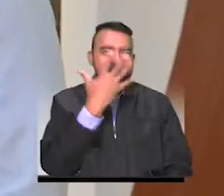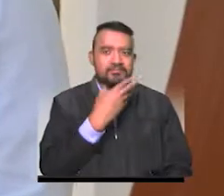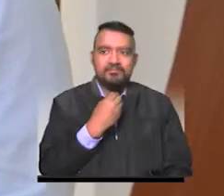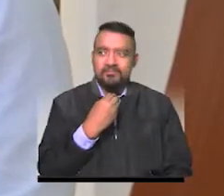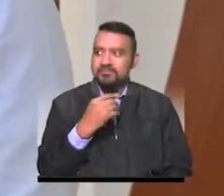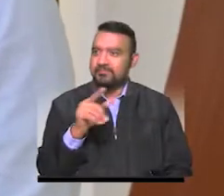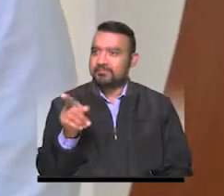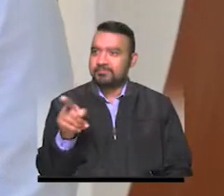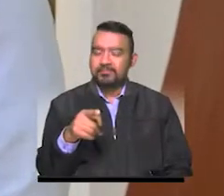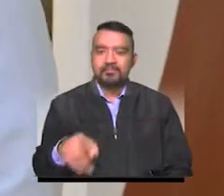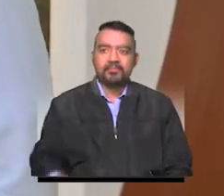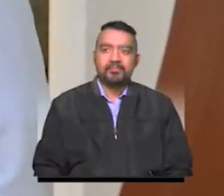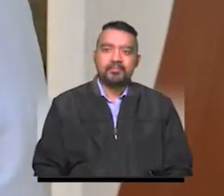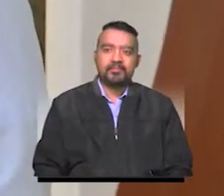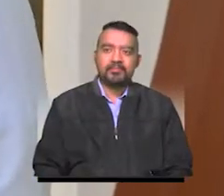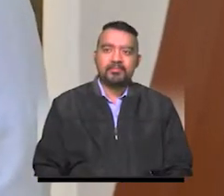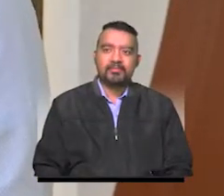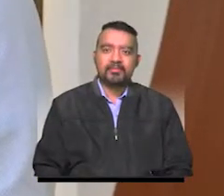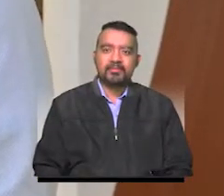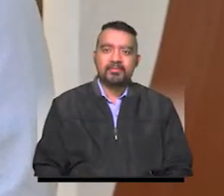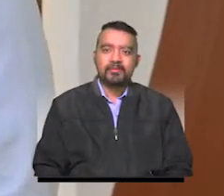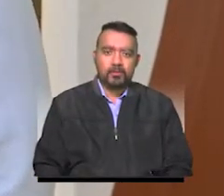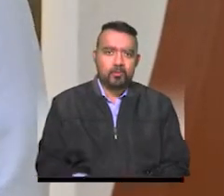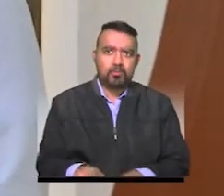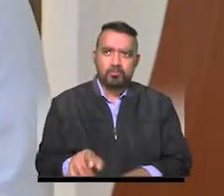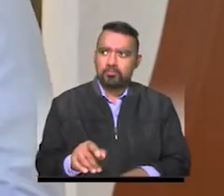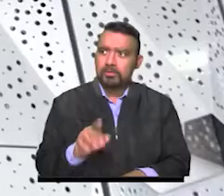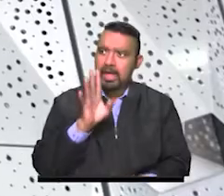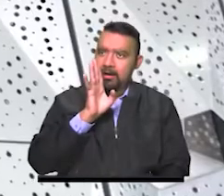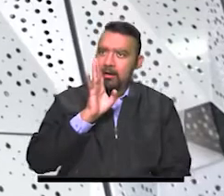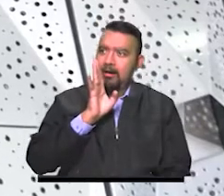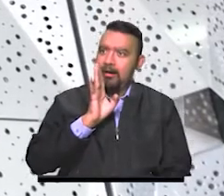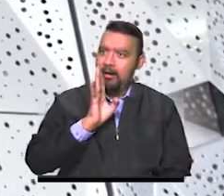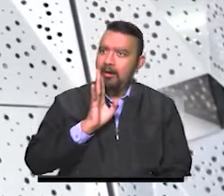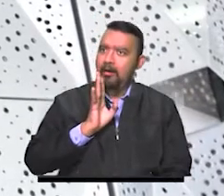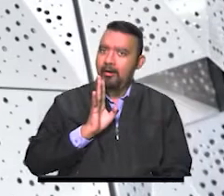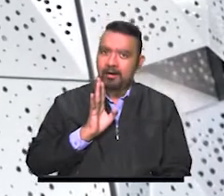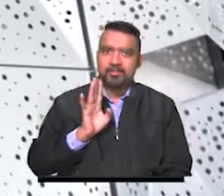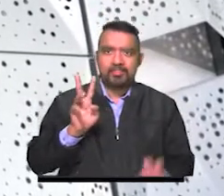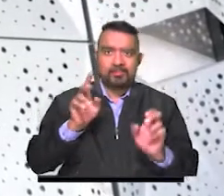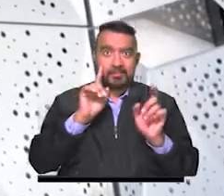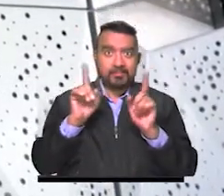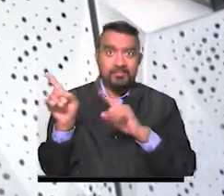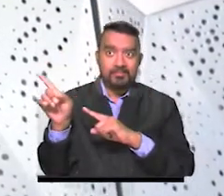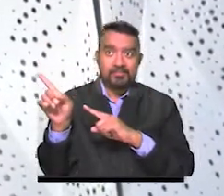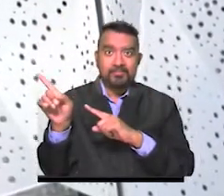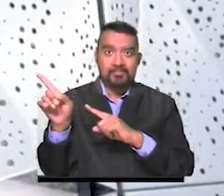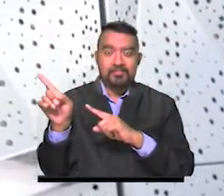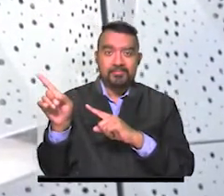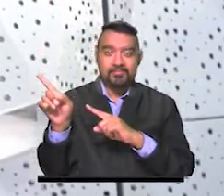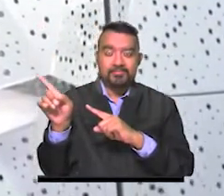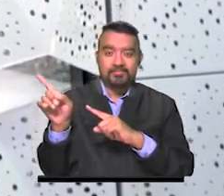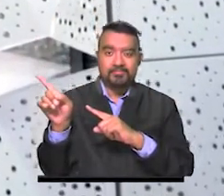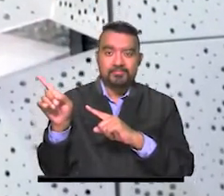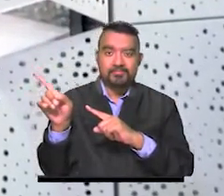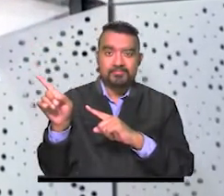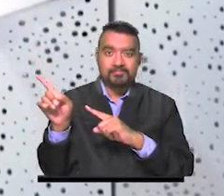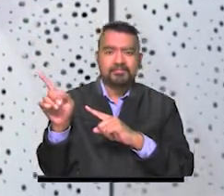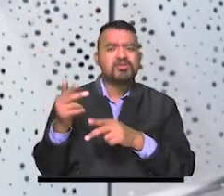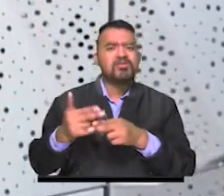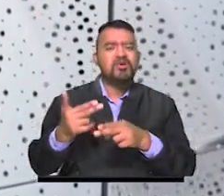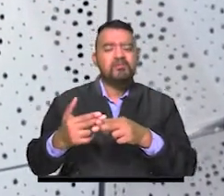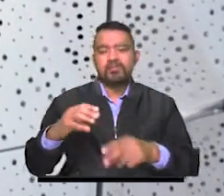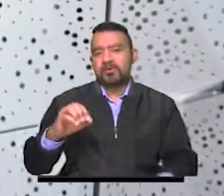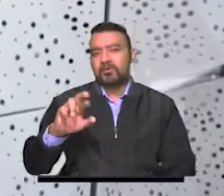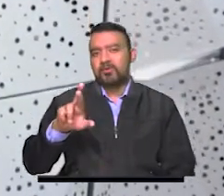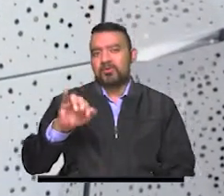atención, porque el tema de la construcción siempre me ha gustado, que veo aquí unos diseños que los denominan ustedes origami. Contemos un